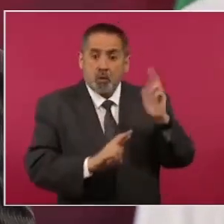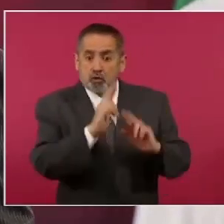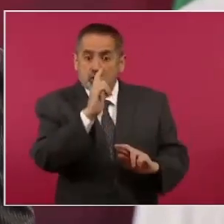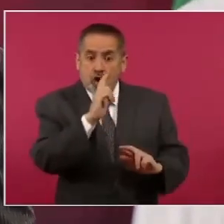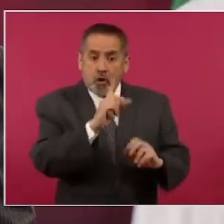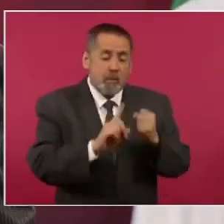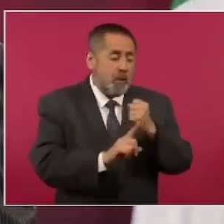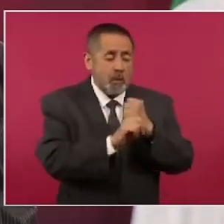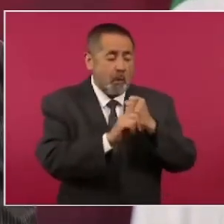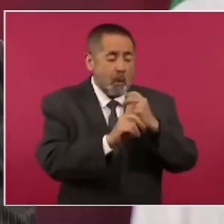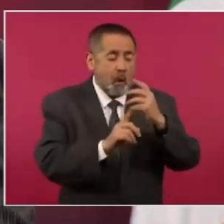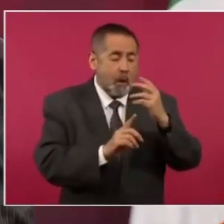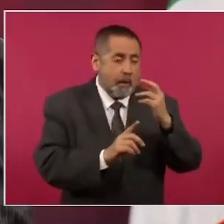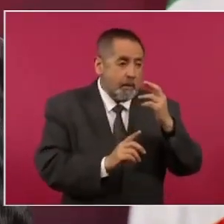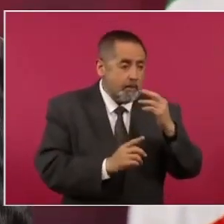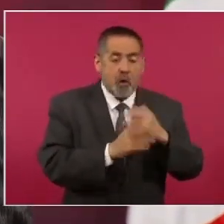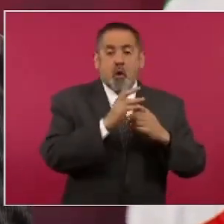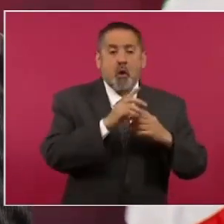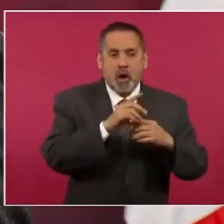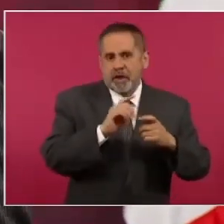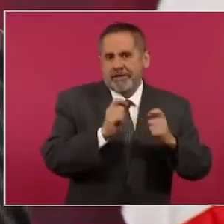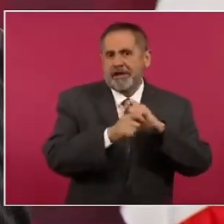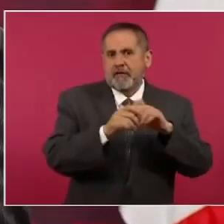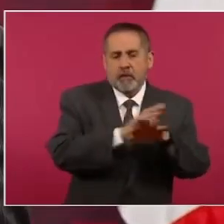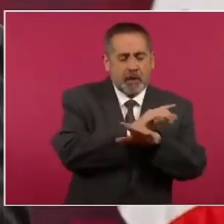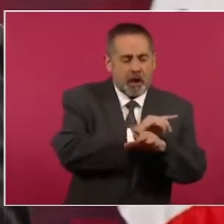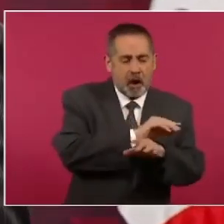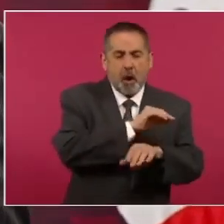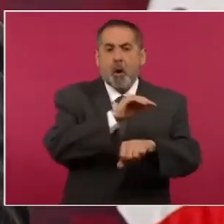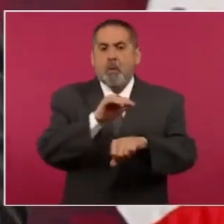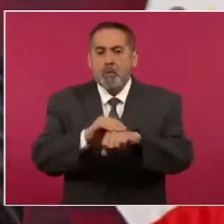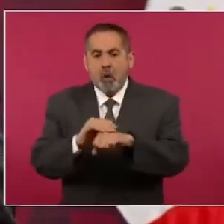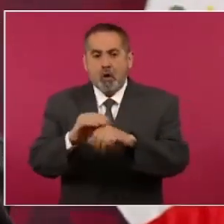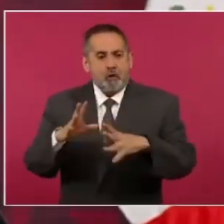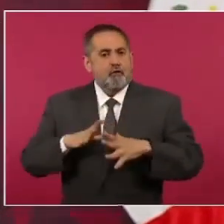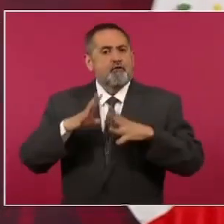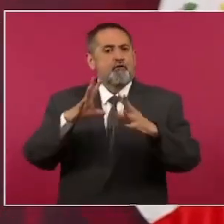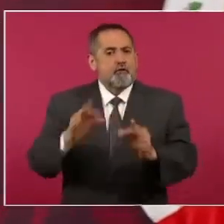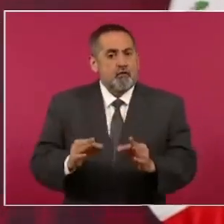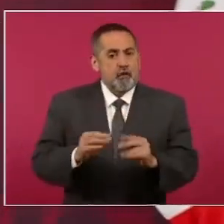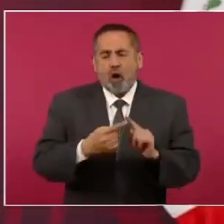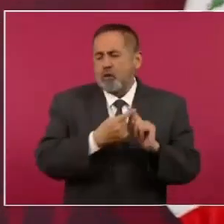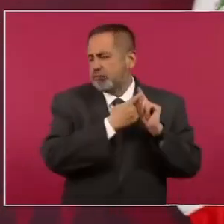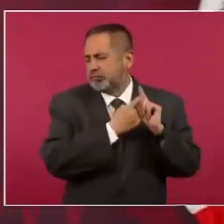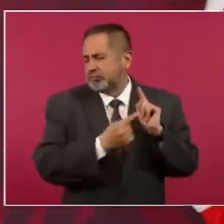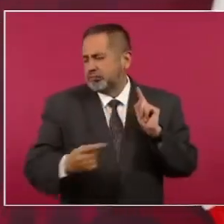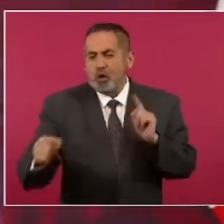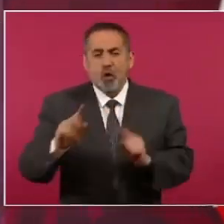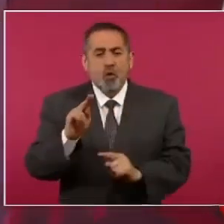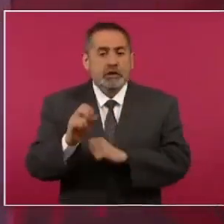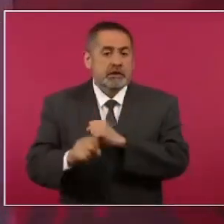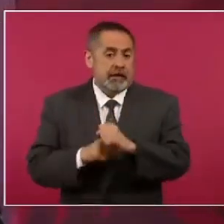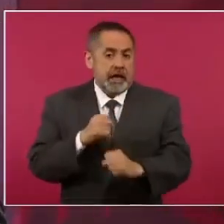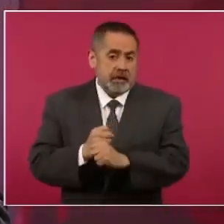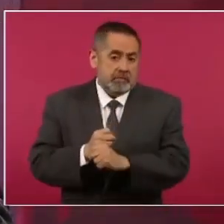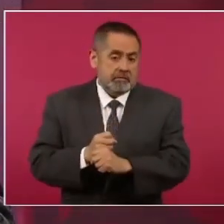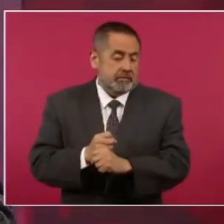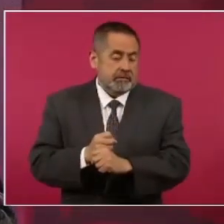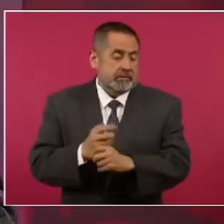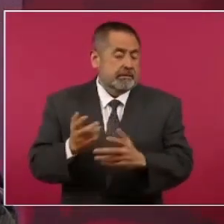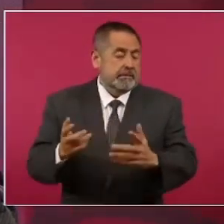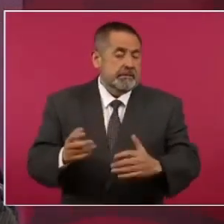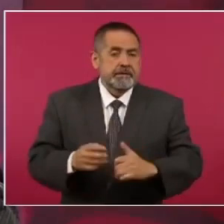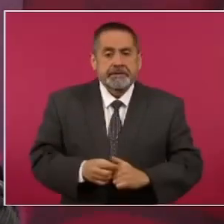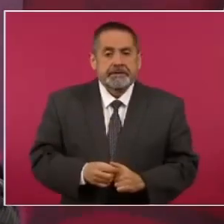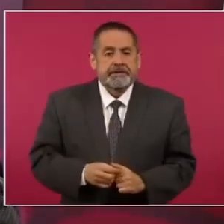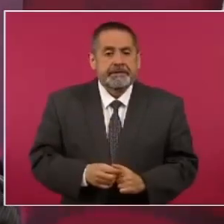revolucionario, de una transformación profunda de la vida pública de nuestro país, y